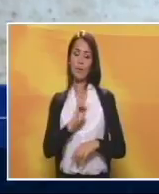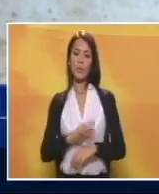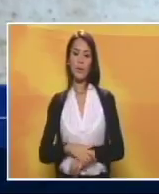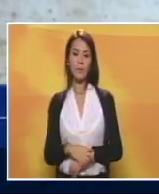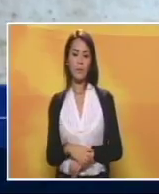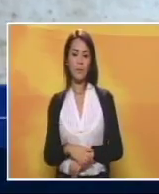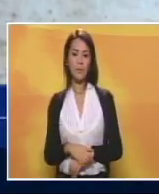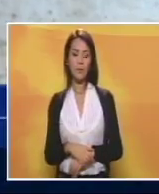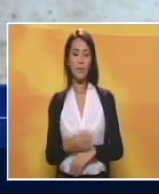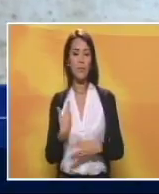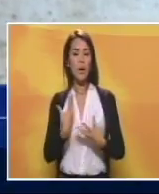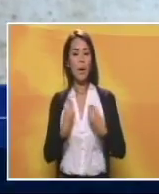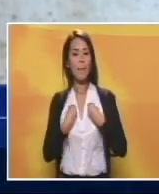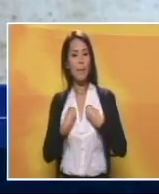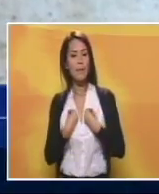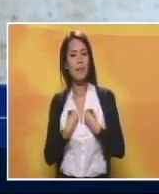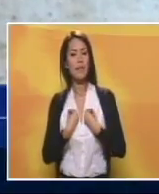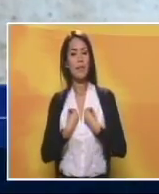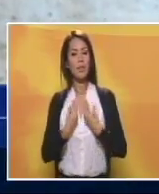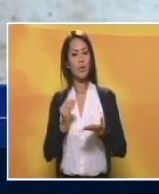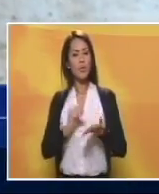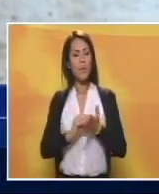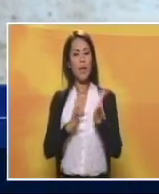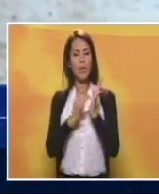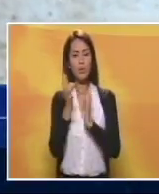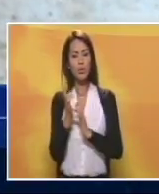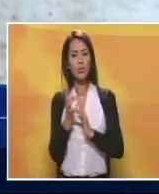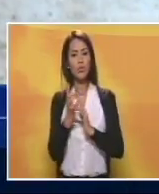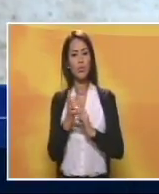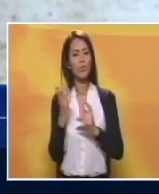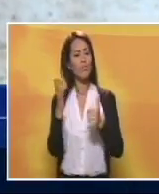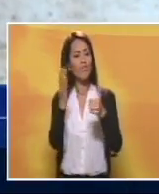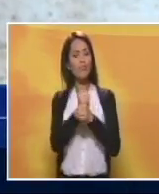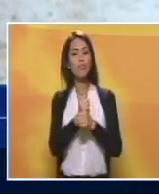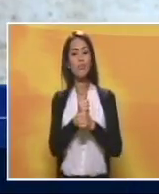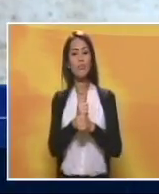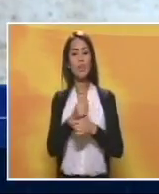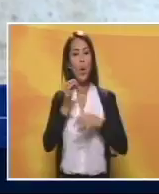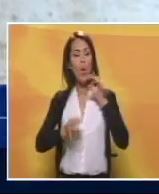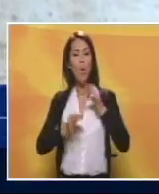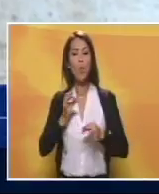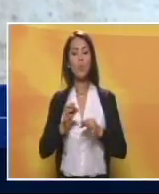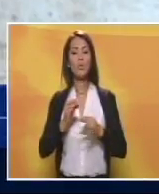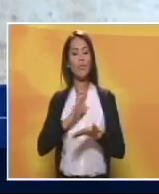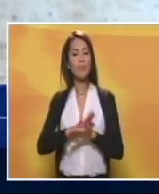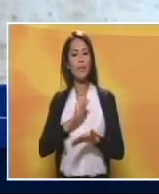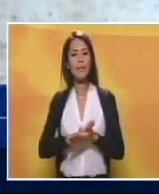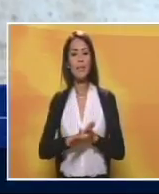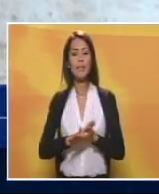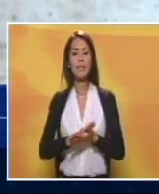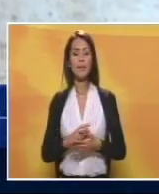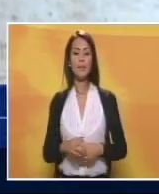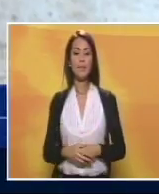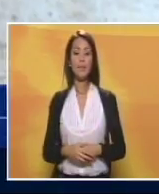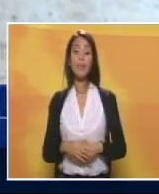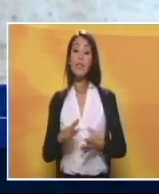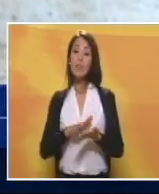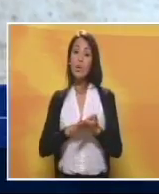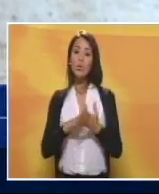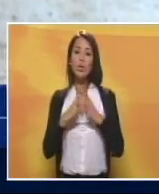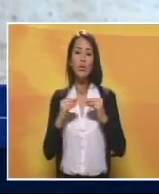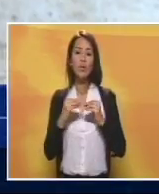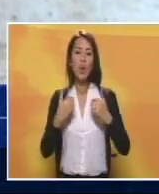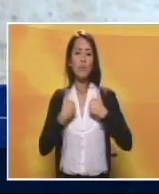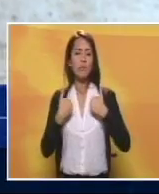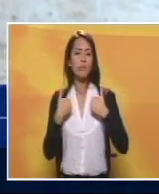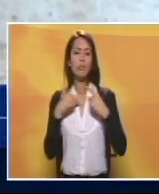poder de la resurrección del Señor Jesús, encuentre una manera justa, pacífica y humana de superar rápidamente las crisis políticas